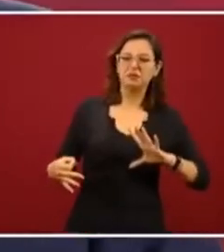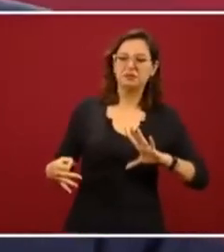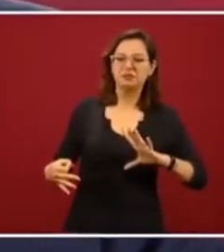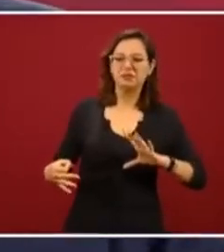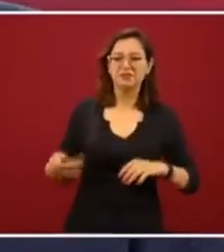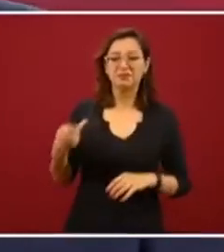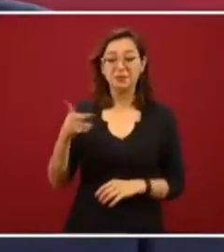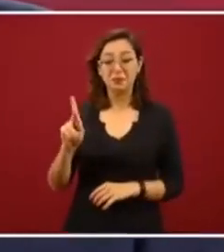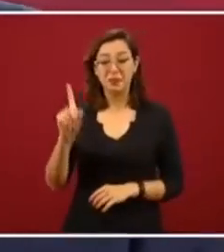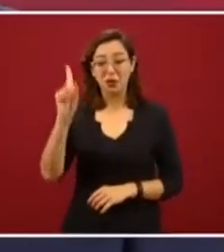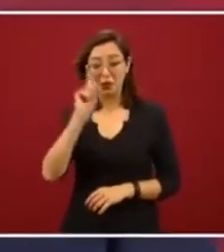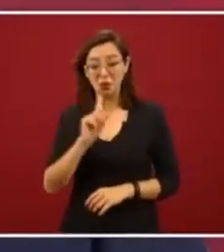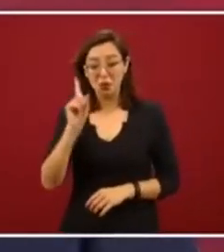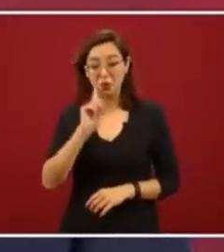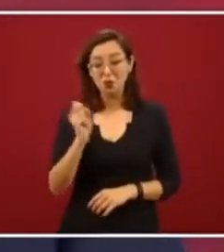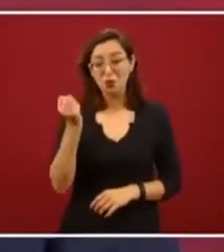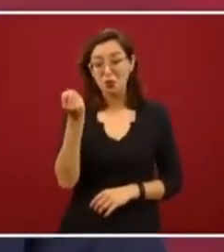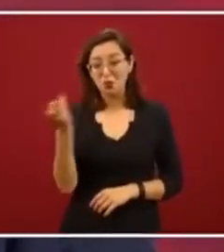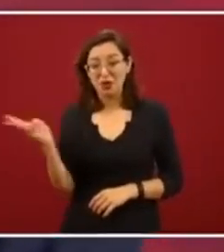pero las hijas